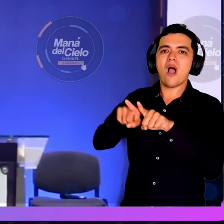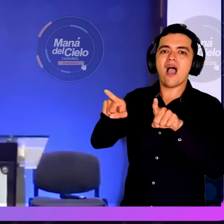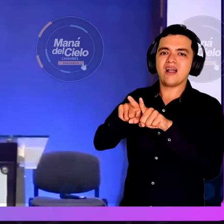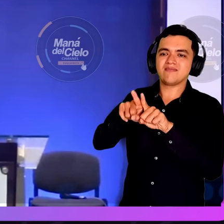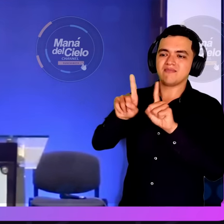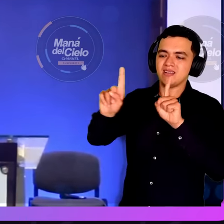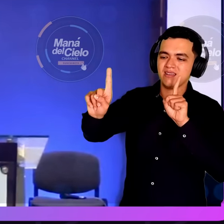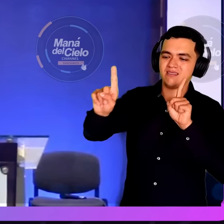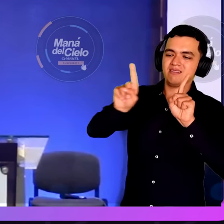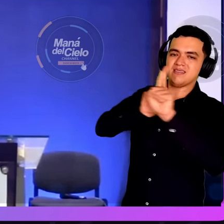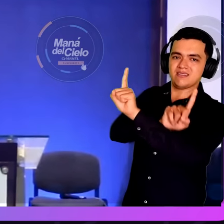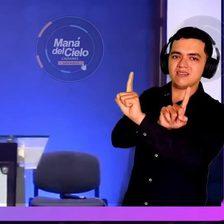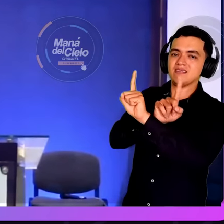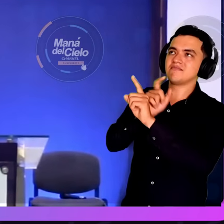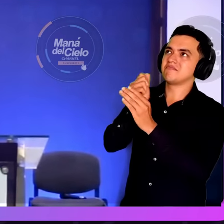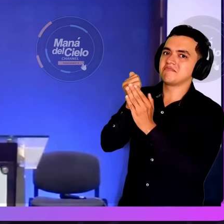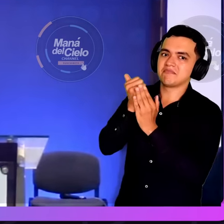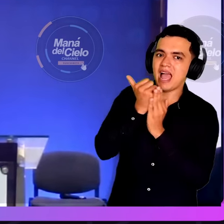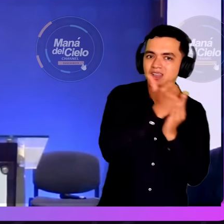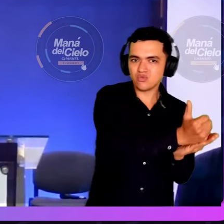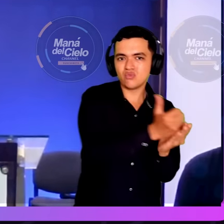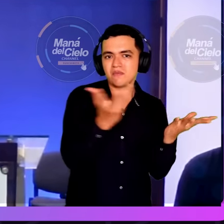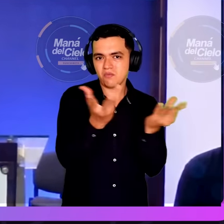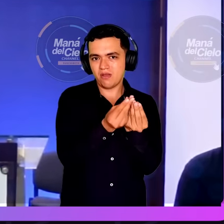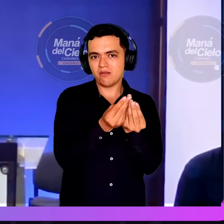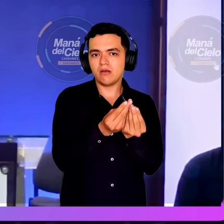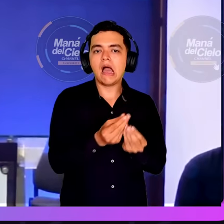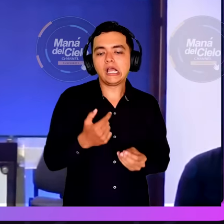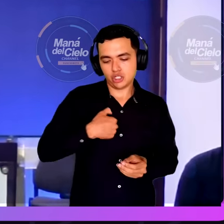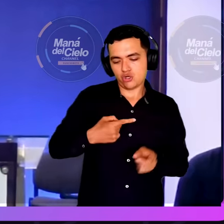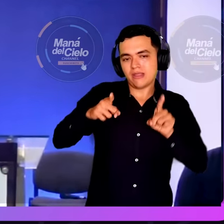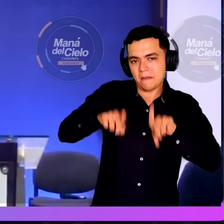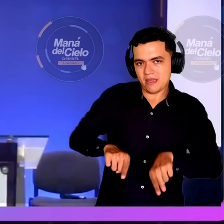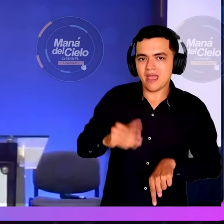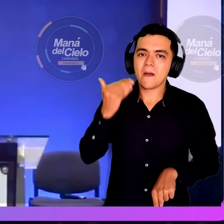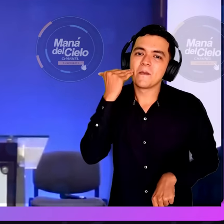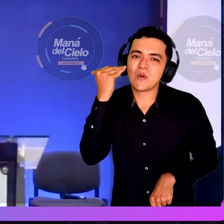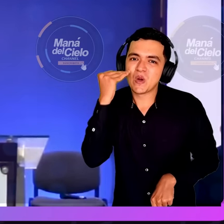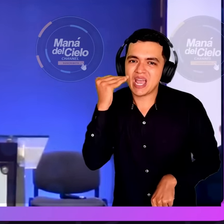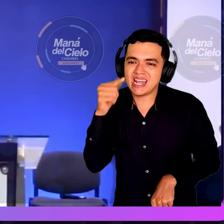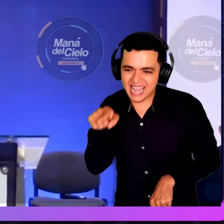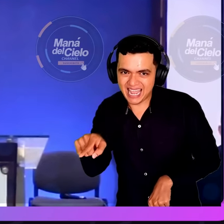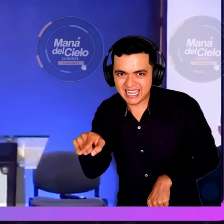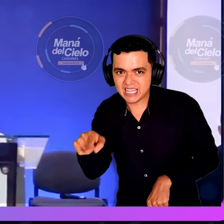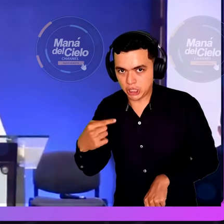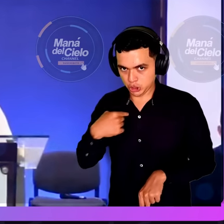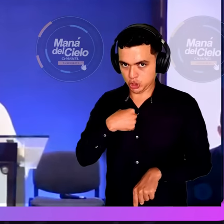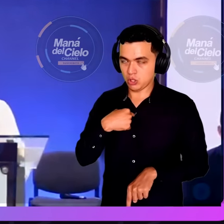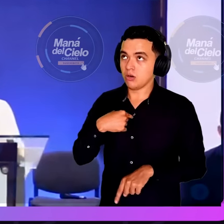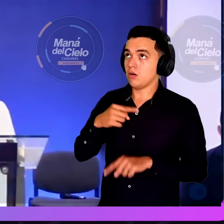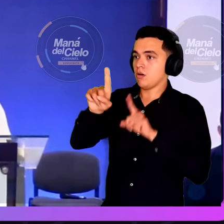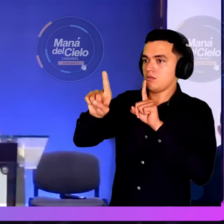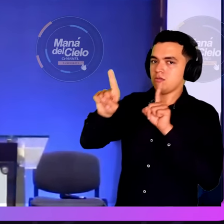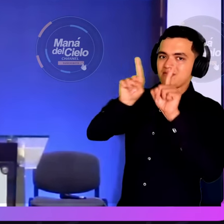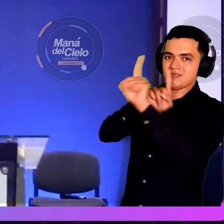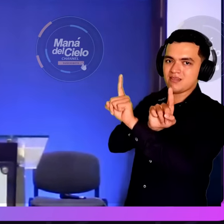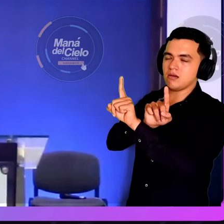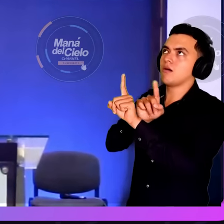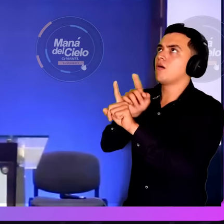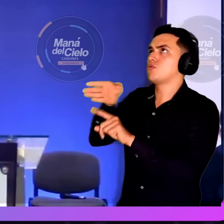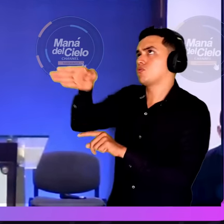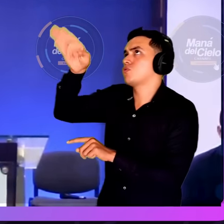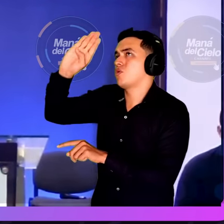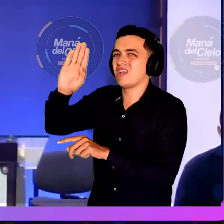Es una oración de agonía hasta ver la victoria. Bendito sea el Señor, bendito sea el Señor. Luego me vine y oré por